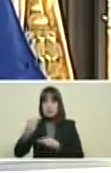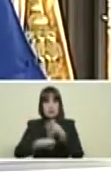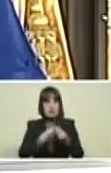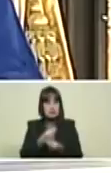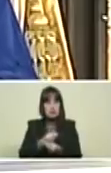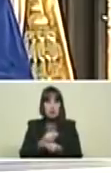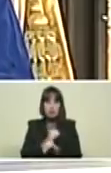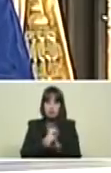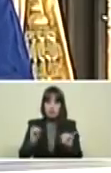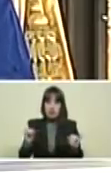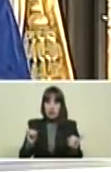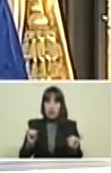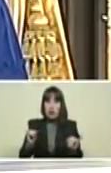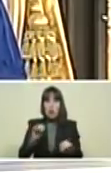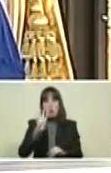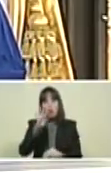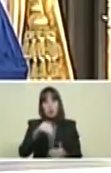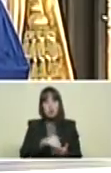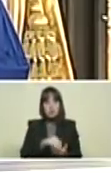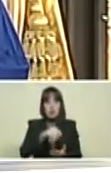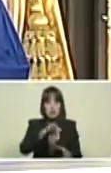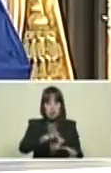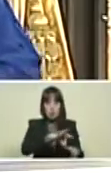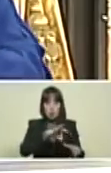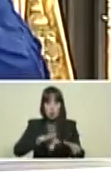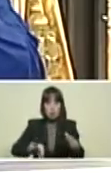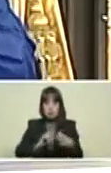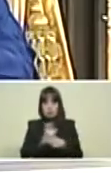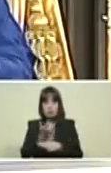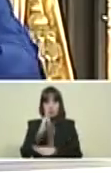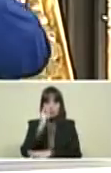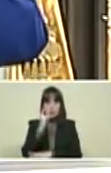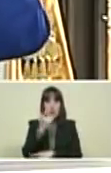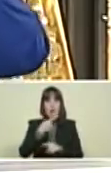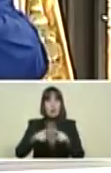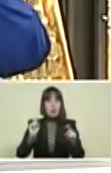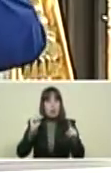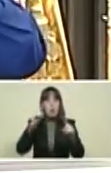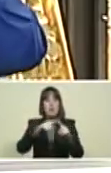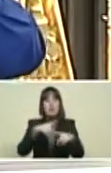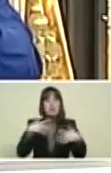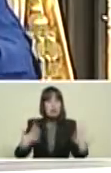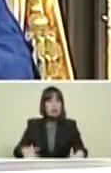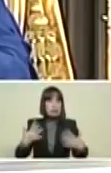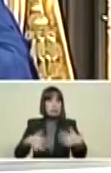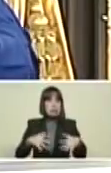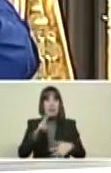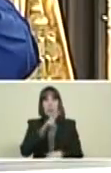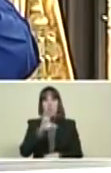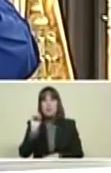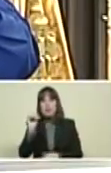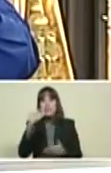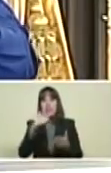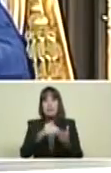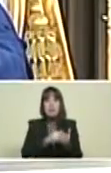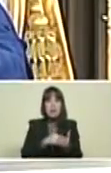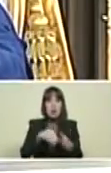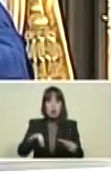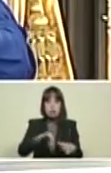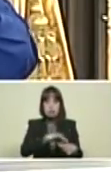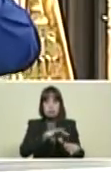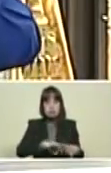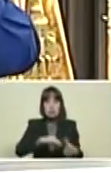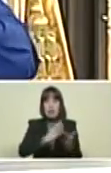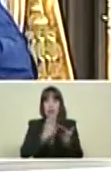pasar, más de 4.000 conucos escolares, pero la meta es grande, 20.000 conucos escolares. Cada